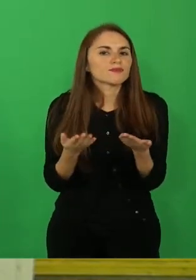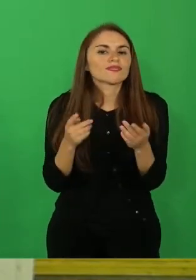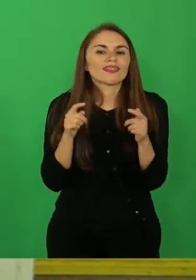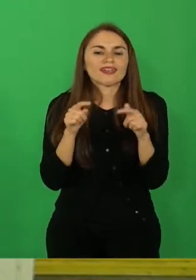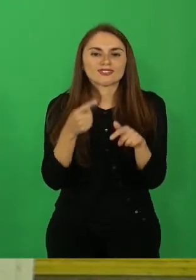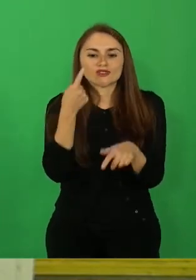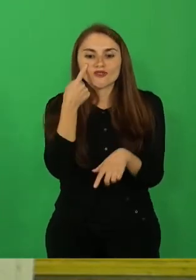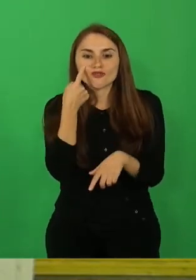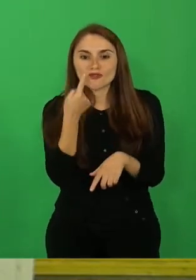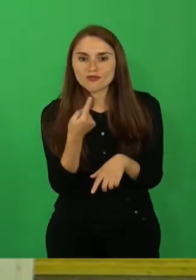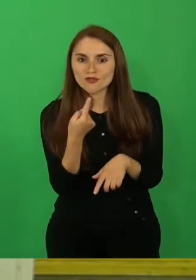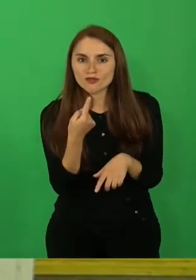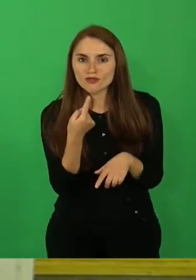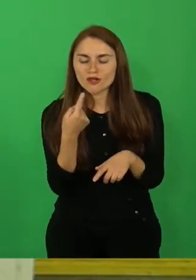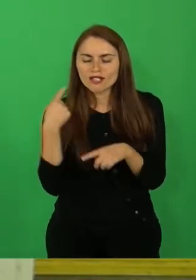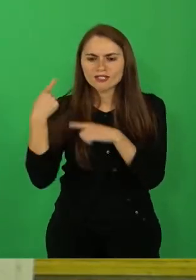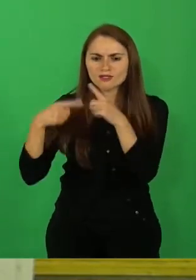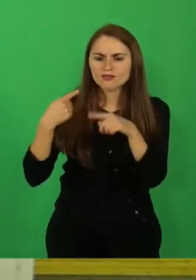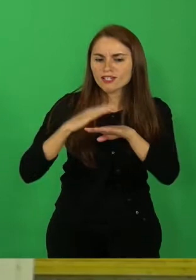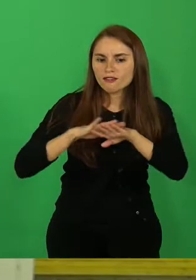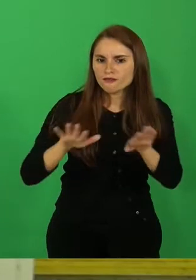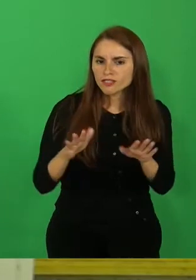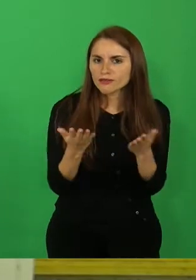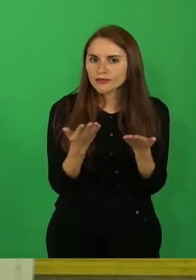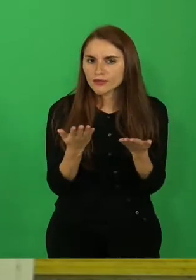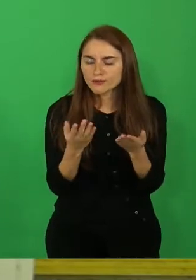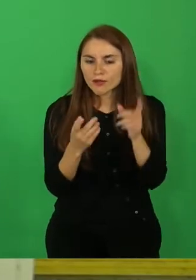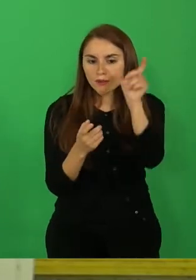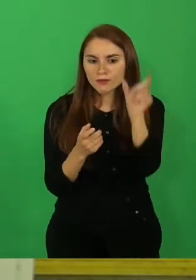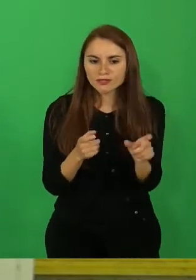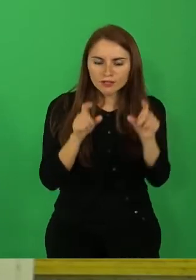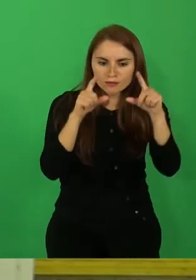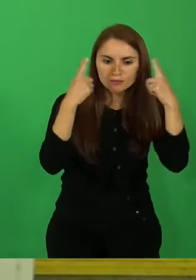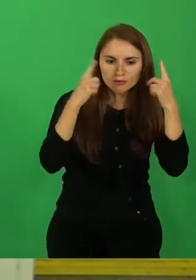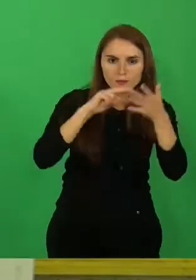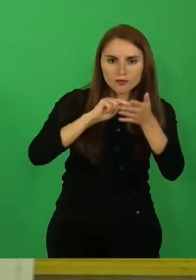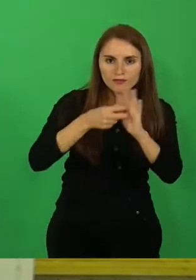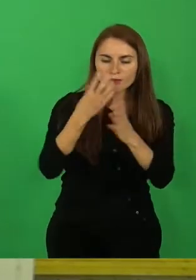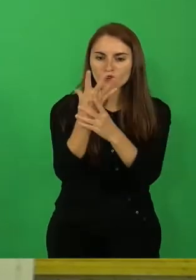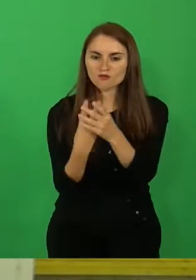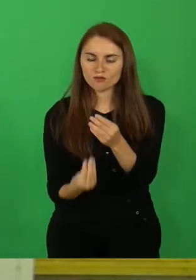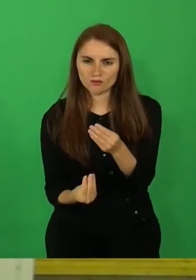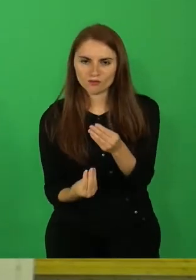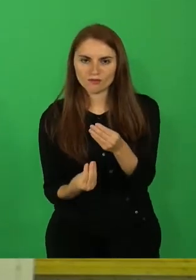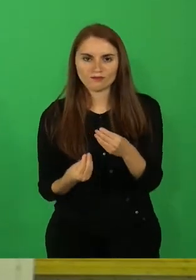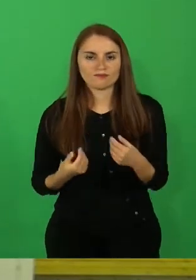yo conozco cómo termina la historia y cómo el protagonista resuelve su problema.